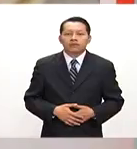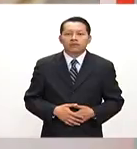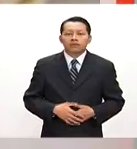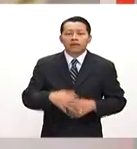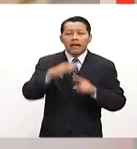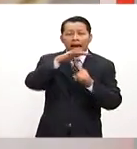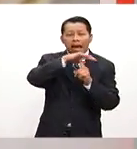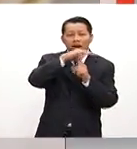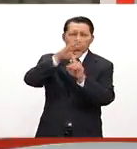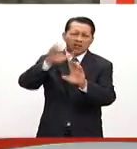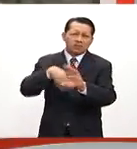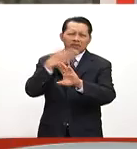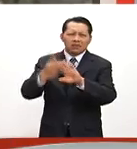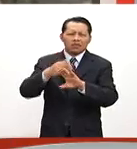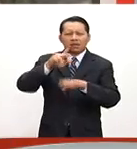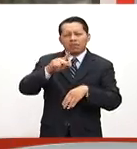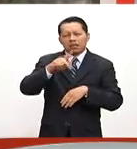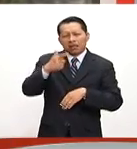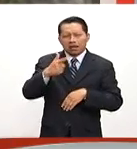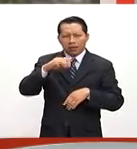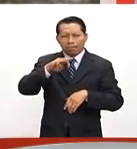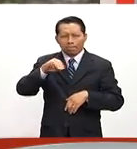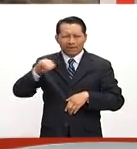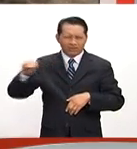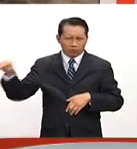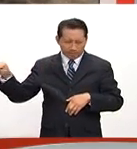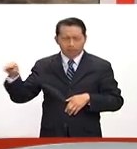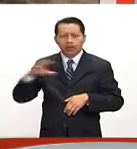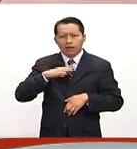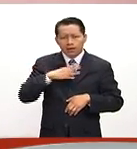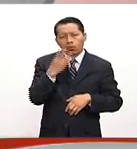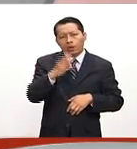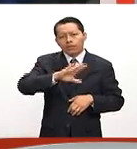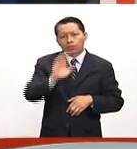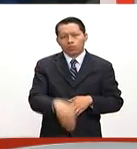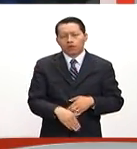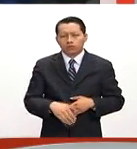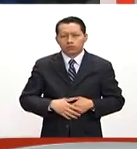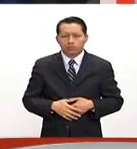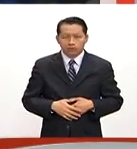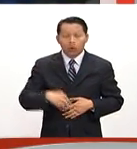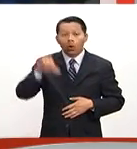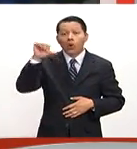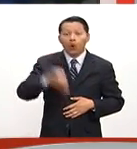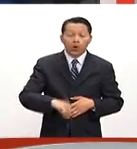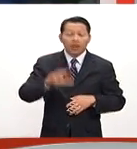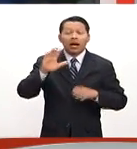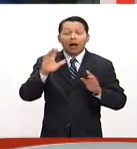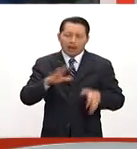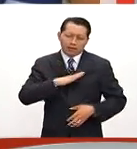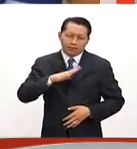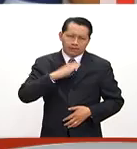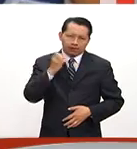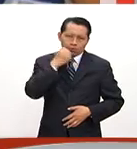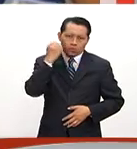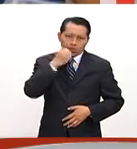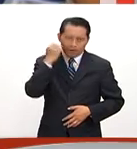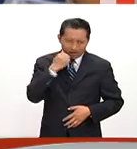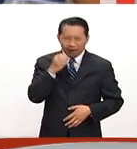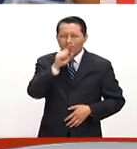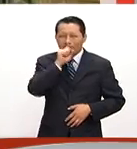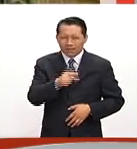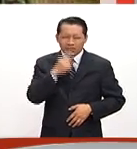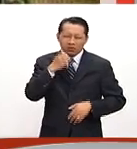Derriban helicóptero de la Procuraduría de Justicia de Michoacán. Hay 4 muertos. Hoy regresan a las aulas más de 3.000 escuelas y